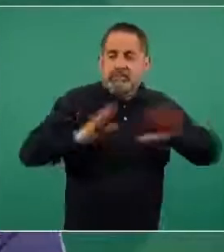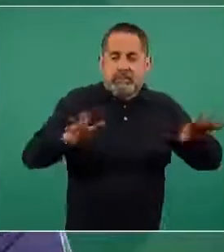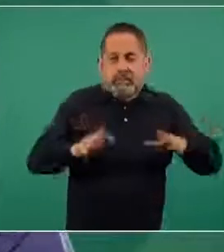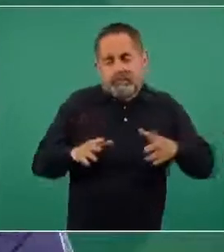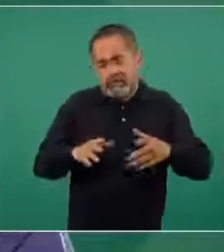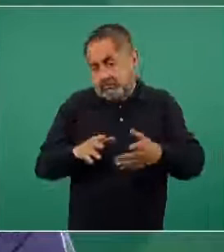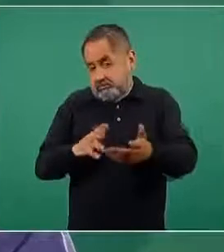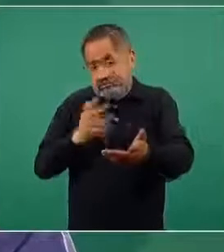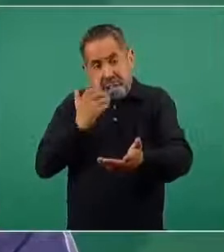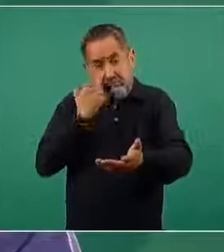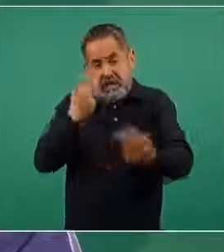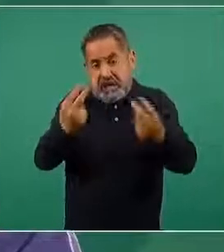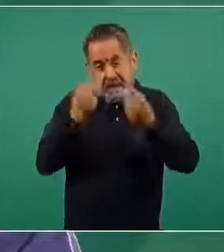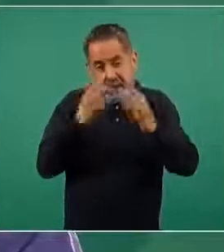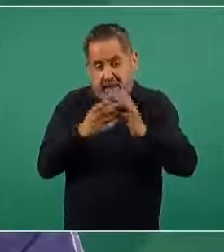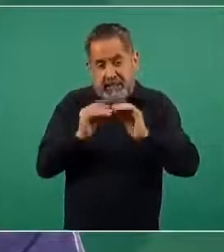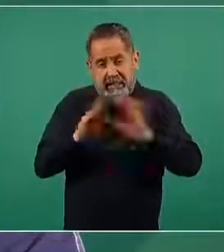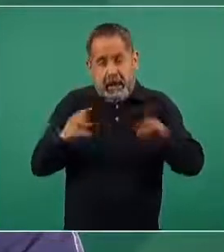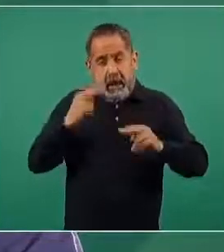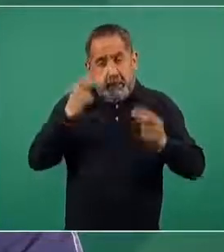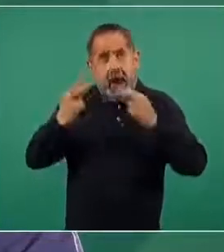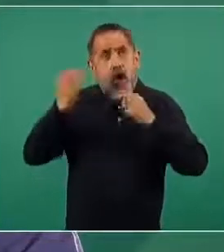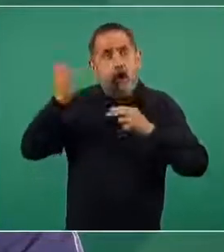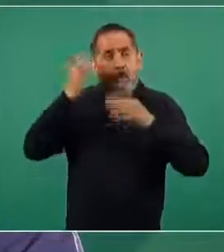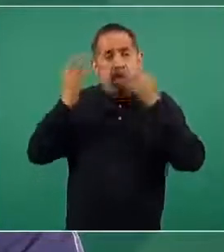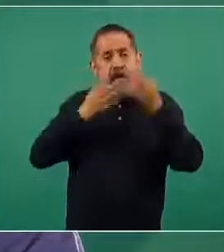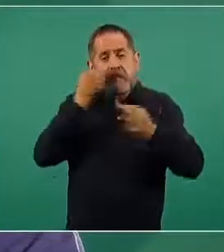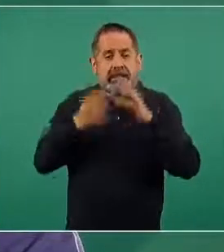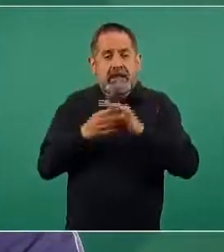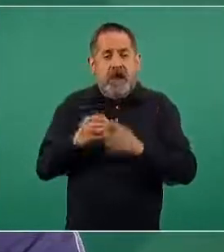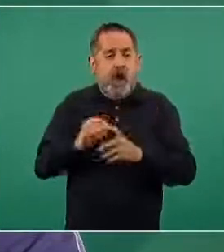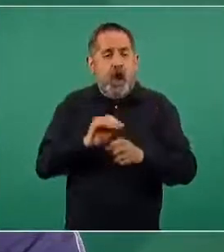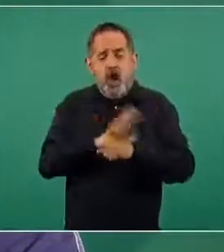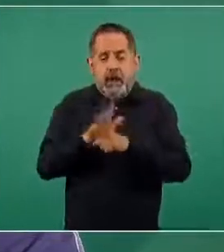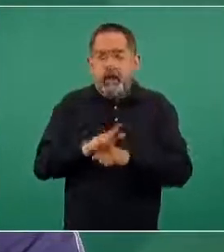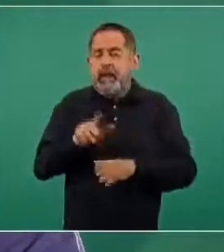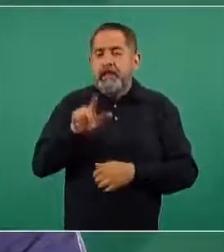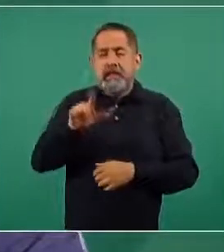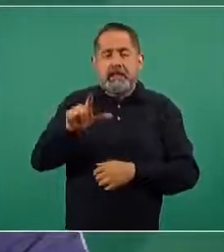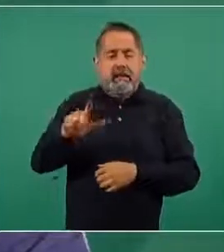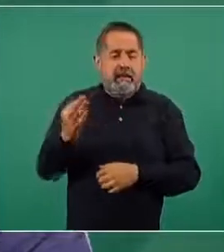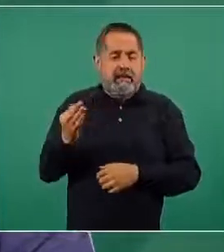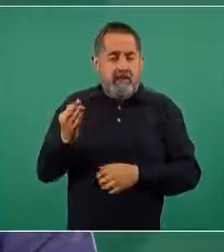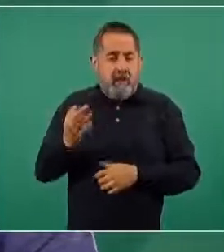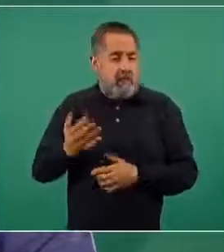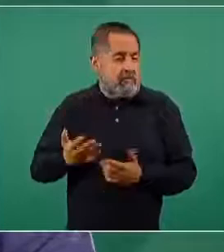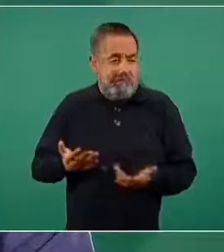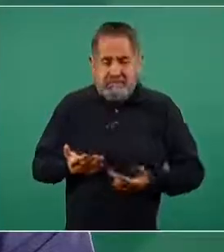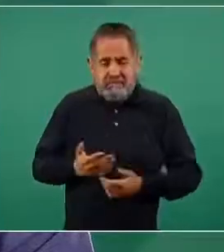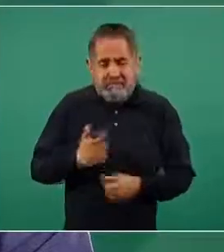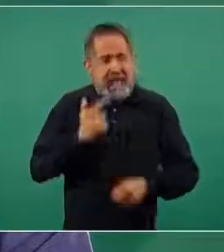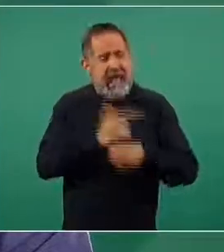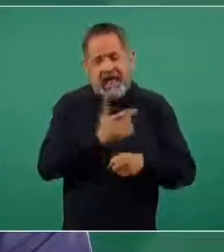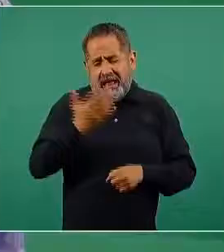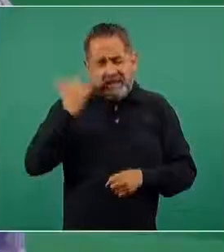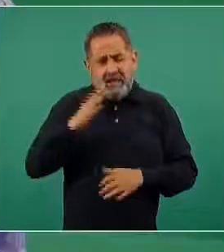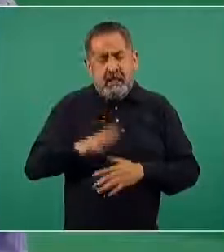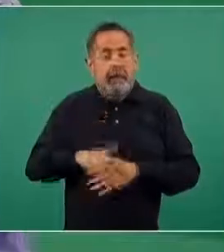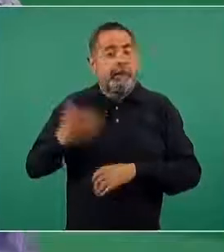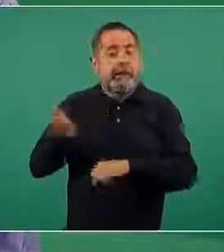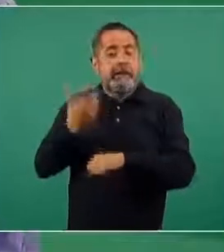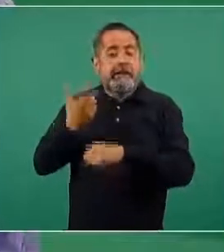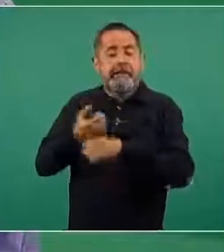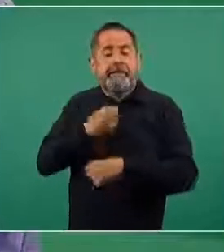quiera verlo en detalle, vea la conferencia de prensa COVID del 17 de febrero. El secretario de